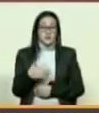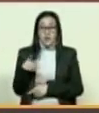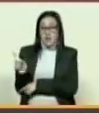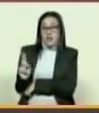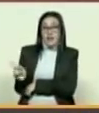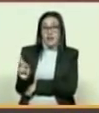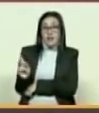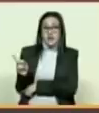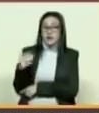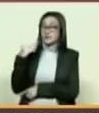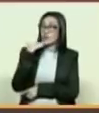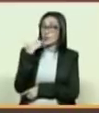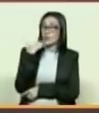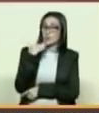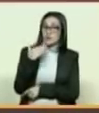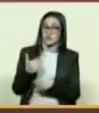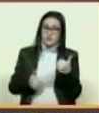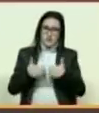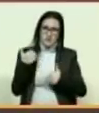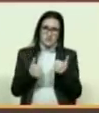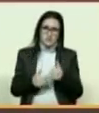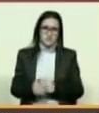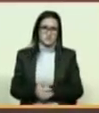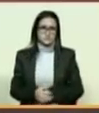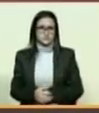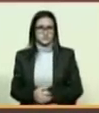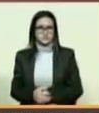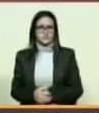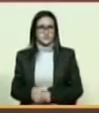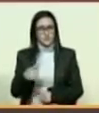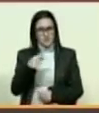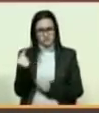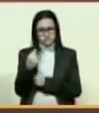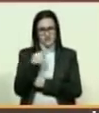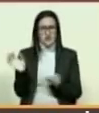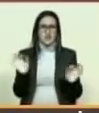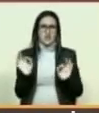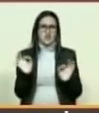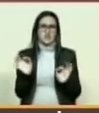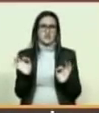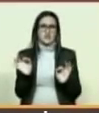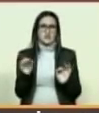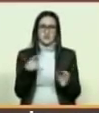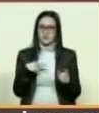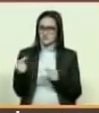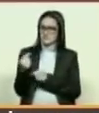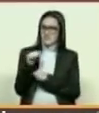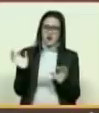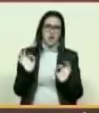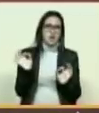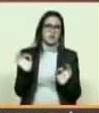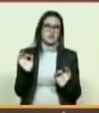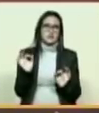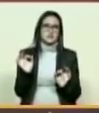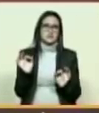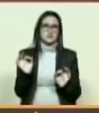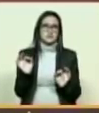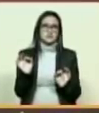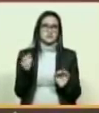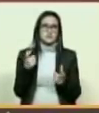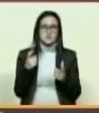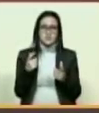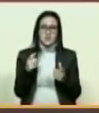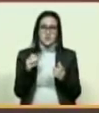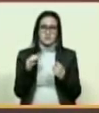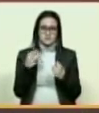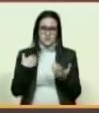al imperio norteamericano. Ustedes no vienen ni tienen que venir a decirnos nada a nosotros, absolutamente nada. Somos un país